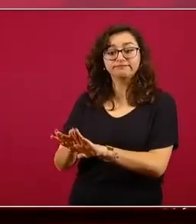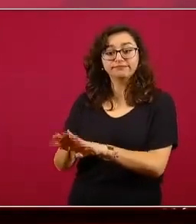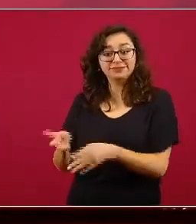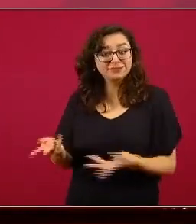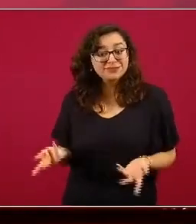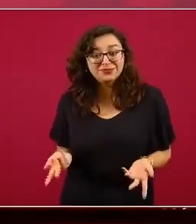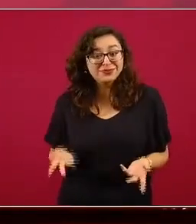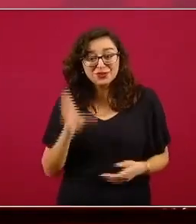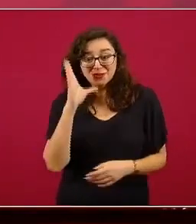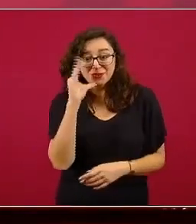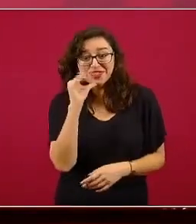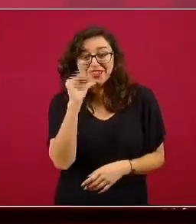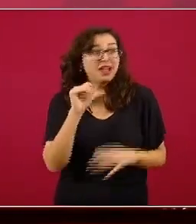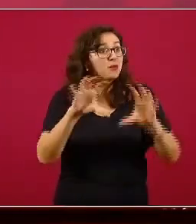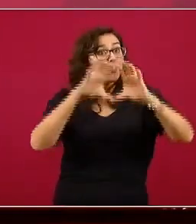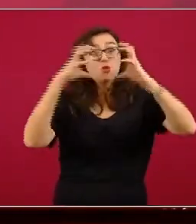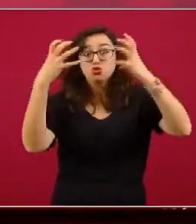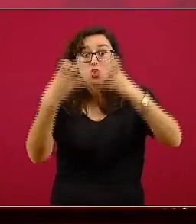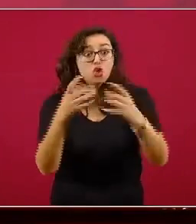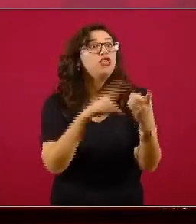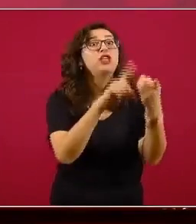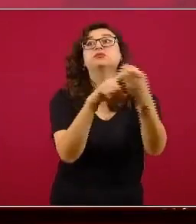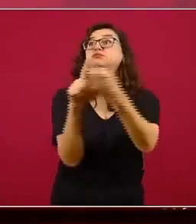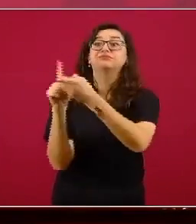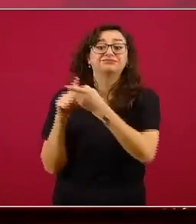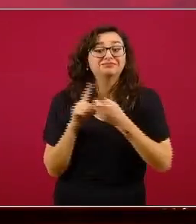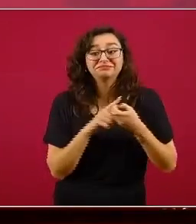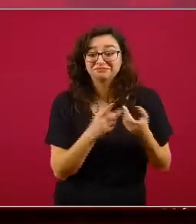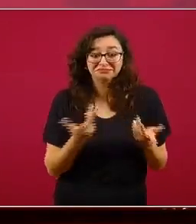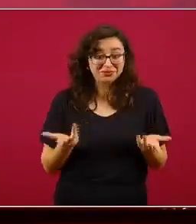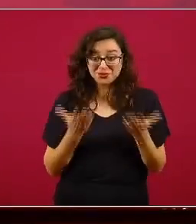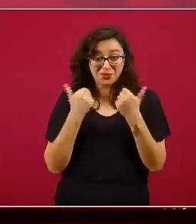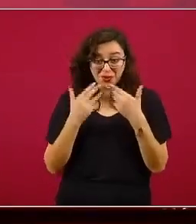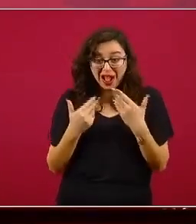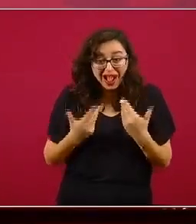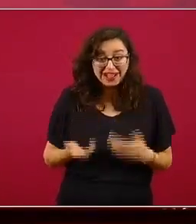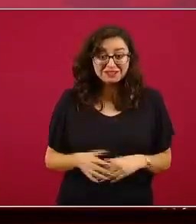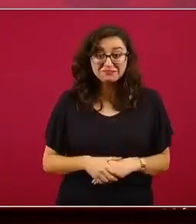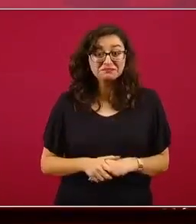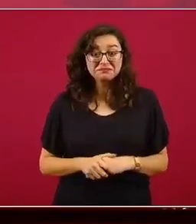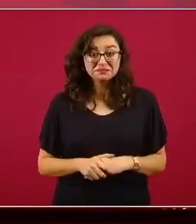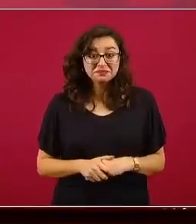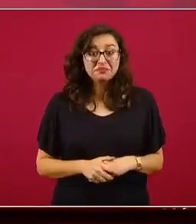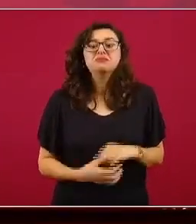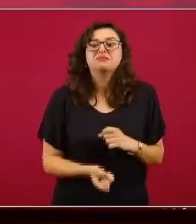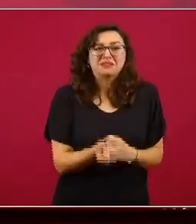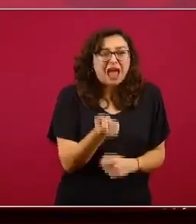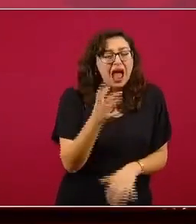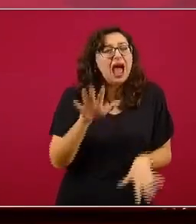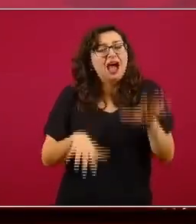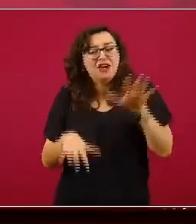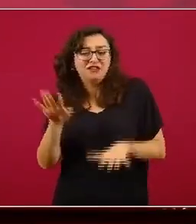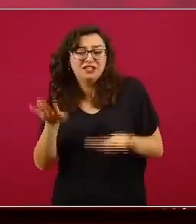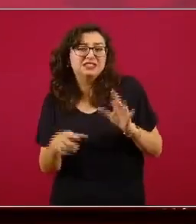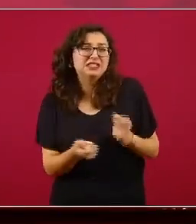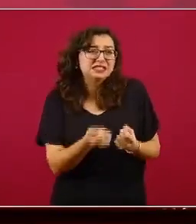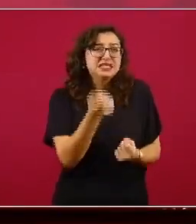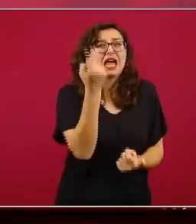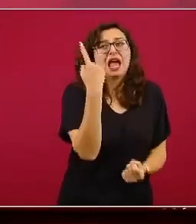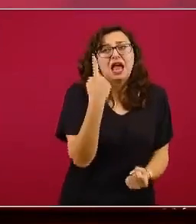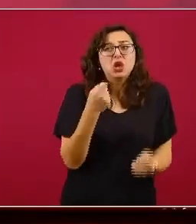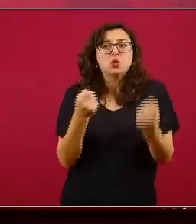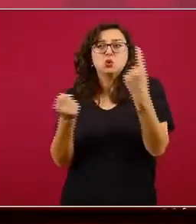Eso no está ocurriendo en ninguna parte del mundo. De cuando en cuando aparecen posicionamientos más de carácter